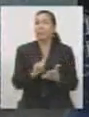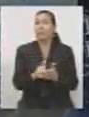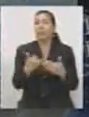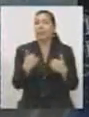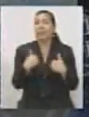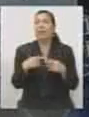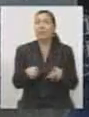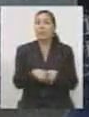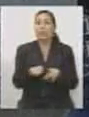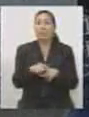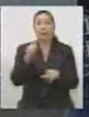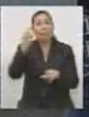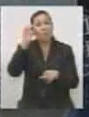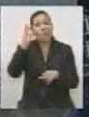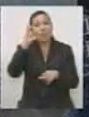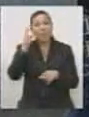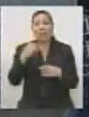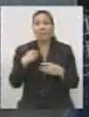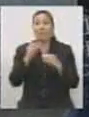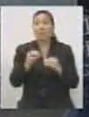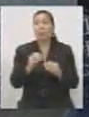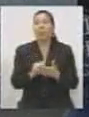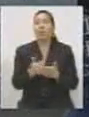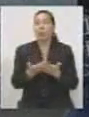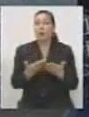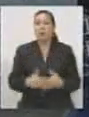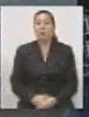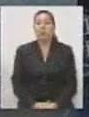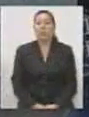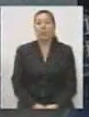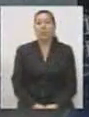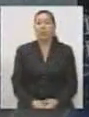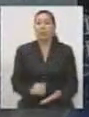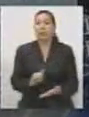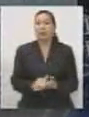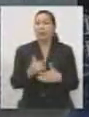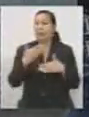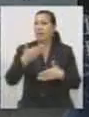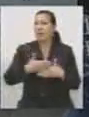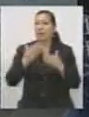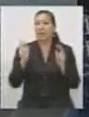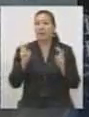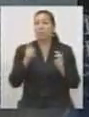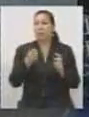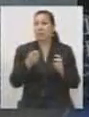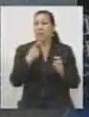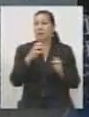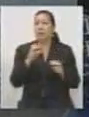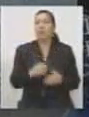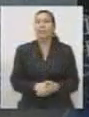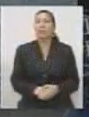debido a que también el fujimorismo no pone, ha puesto condiciones, ¿no? Y esto ha entrampado este tema. ¿Usted